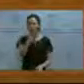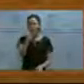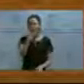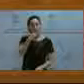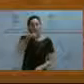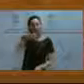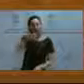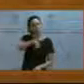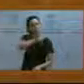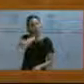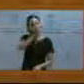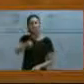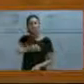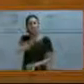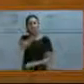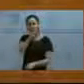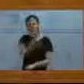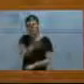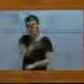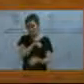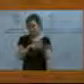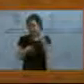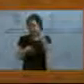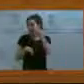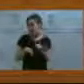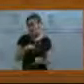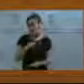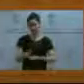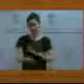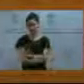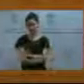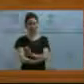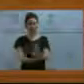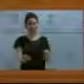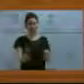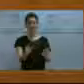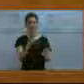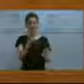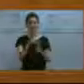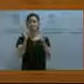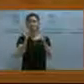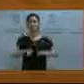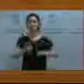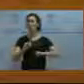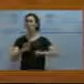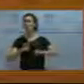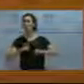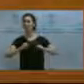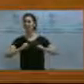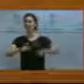hechice a la nueva política, pero que resultan improductivos porque huyen del consenso y del pacto.